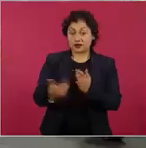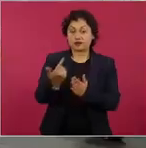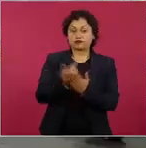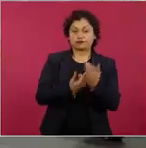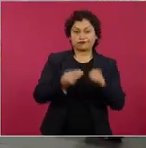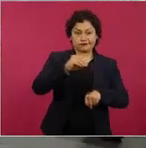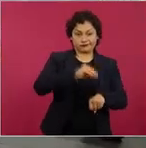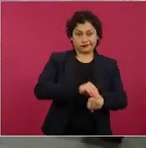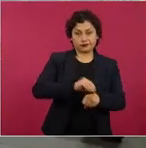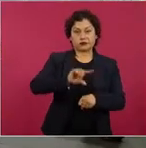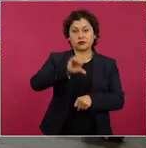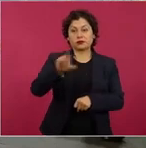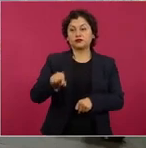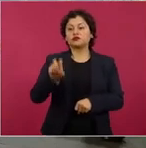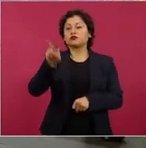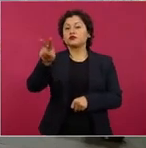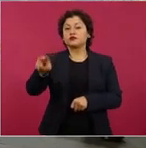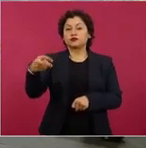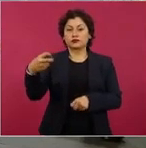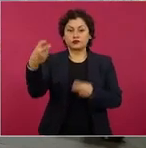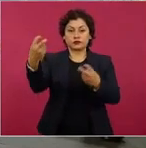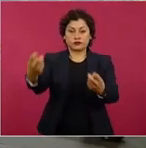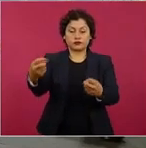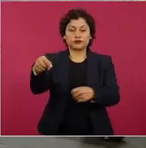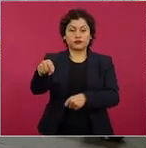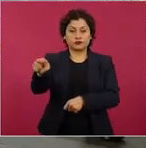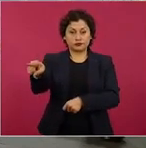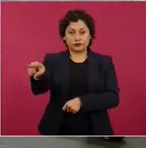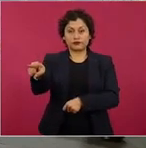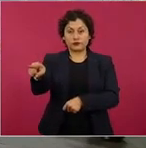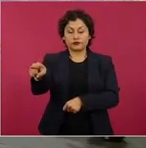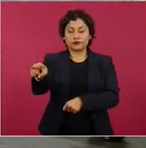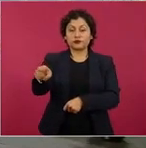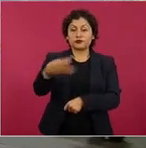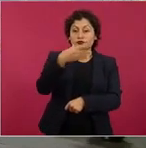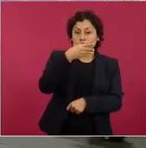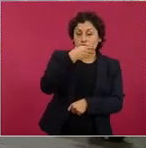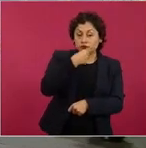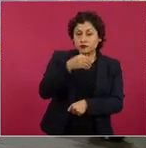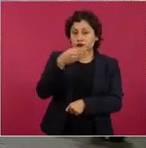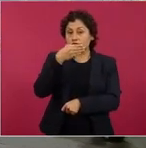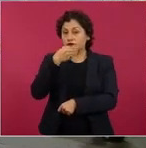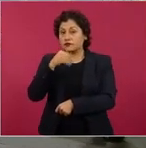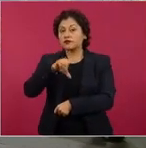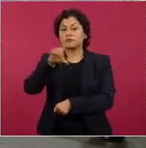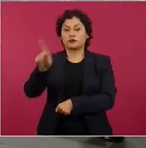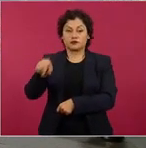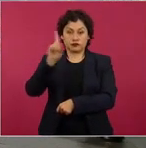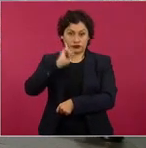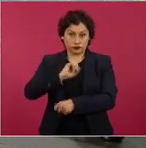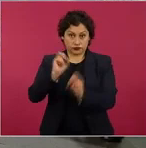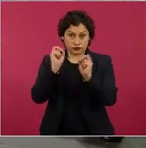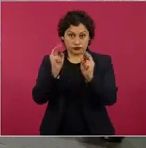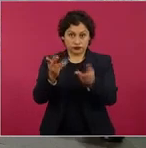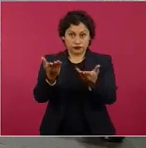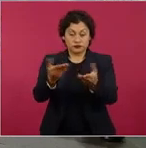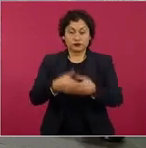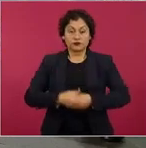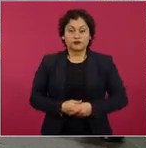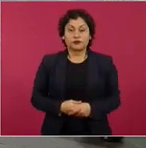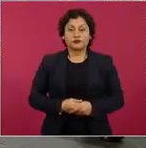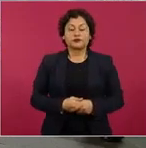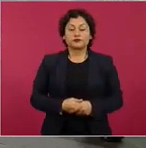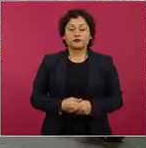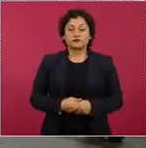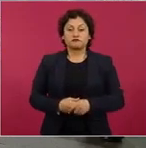atrás, compañero y compañero, compañero y la compañera, si les parece. Fuimos a la izquierda